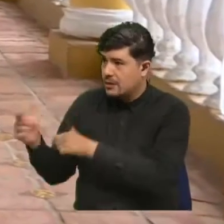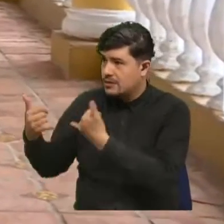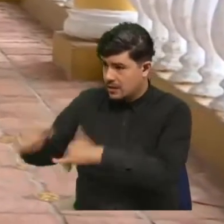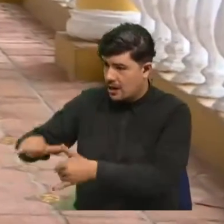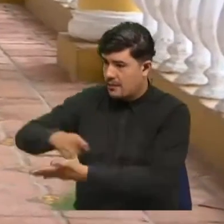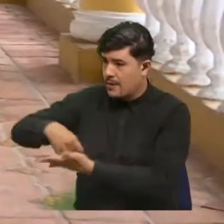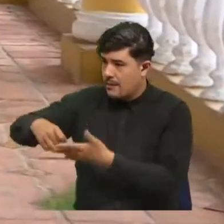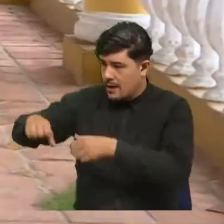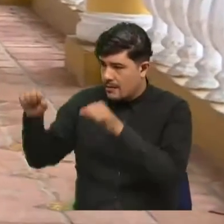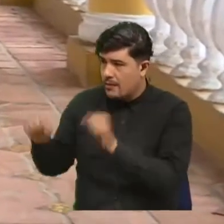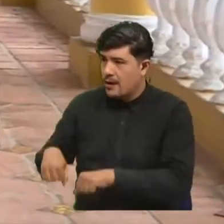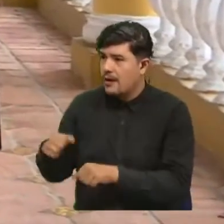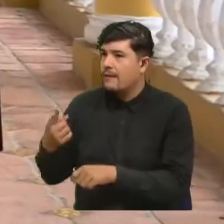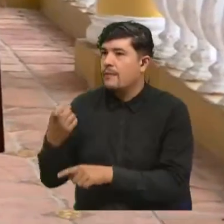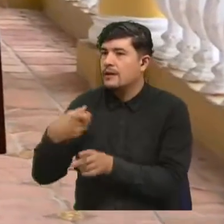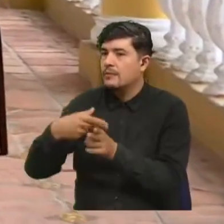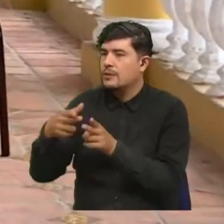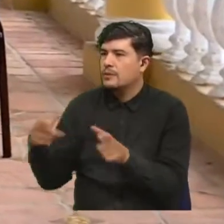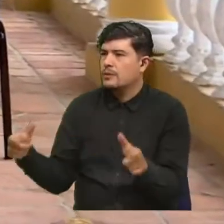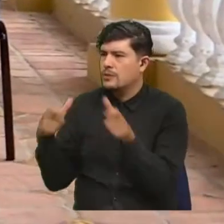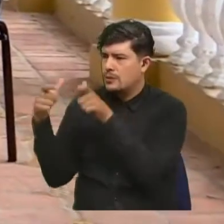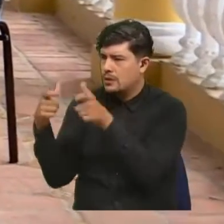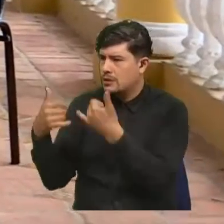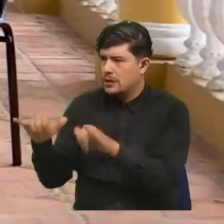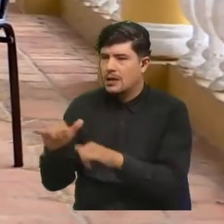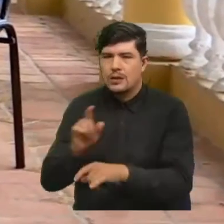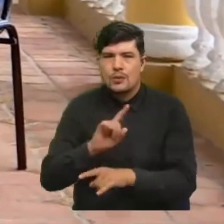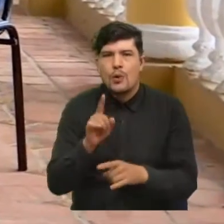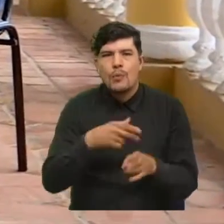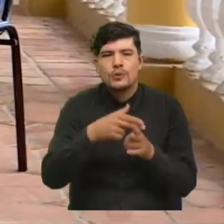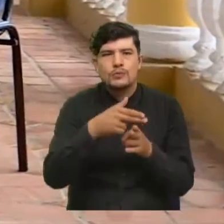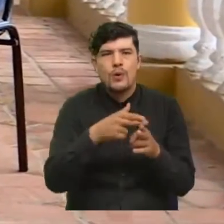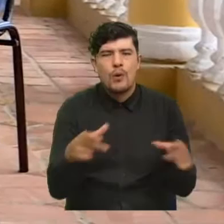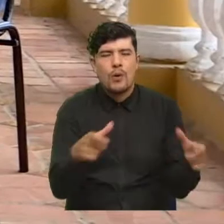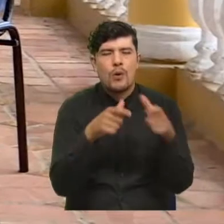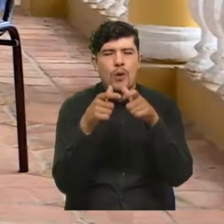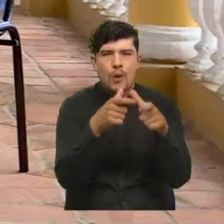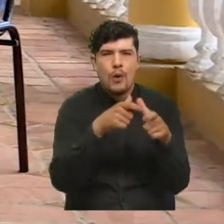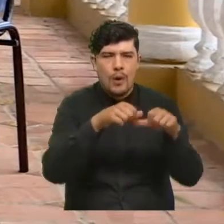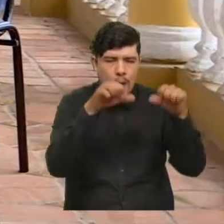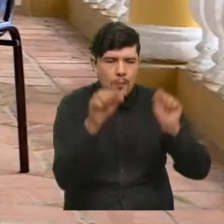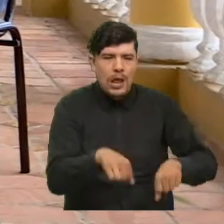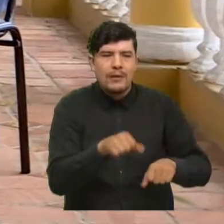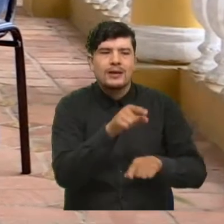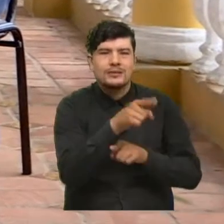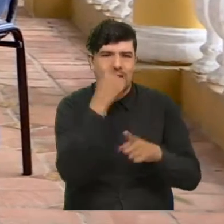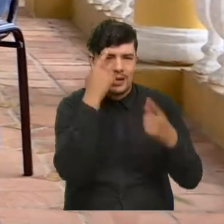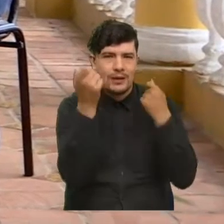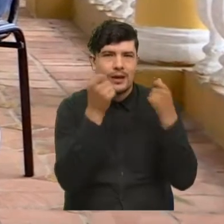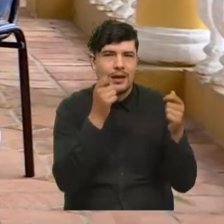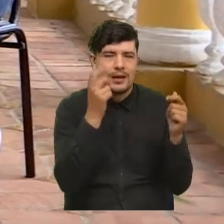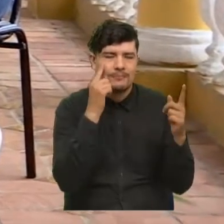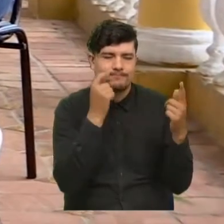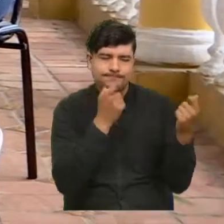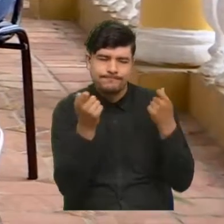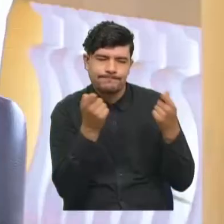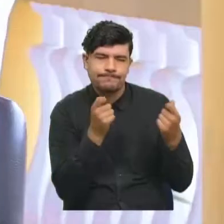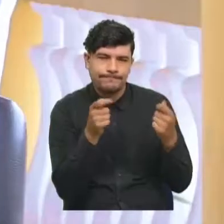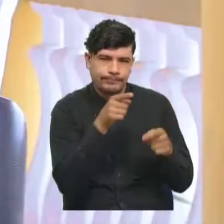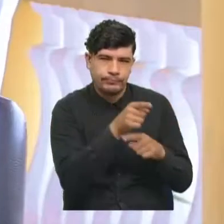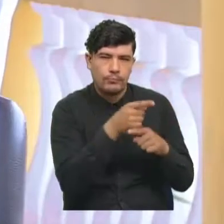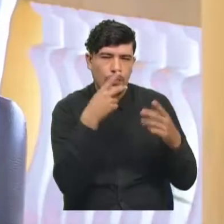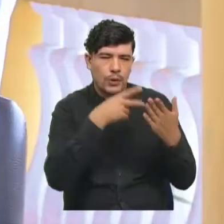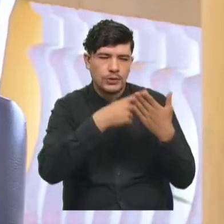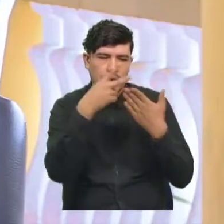por él por parte del congreso muy grave para no no ya condice con esta aprobación creo que los proyectos estratégicos sin duda van a ser importantes